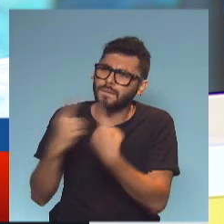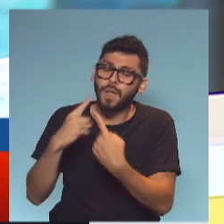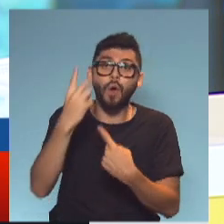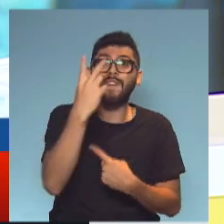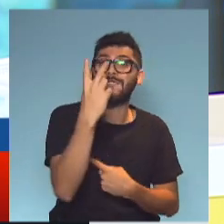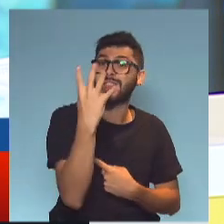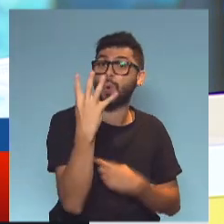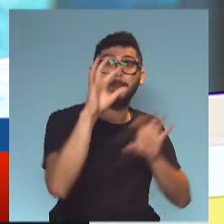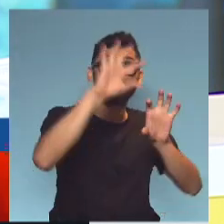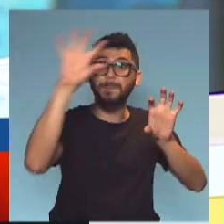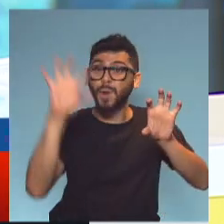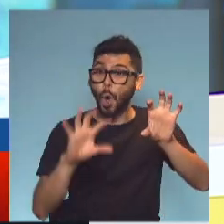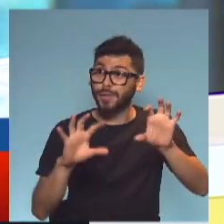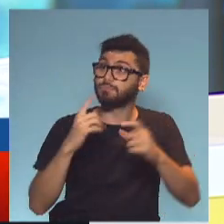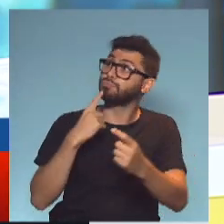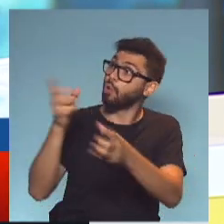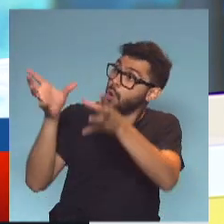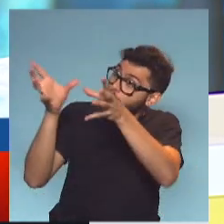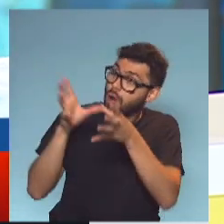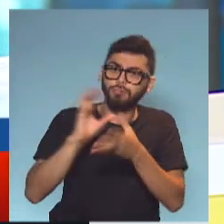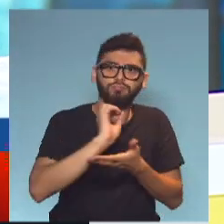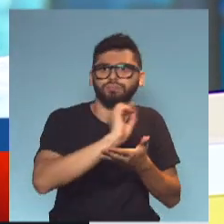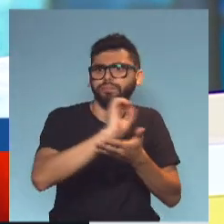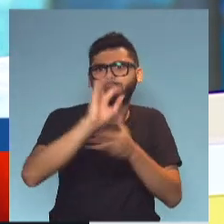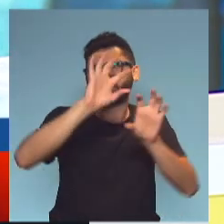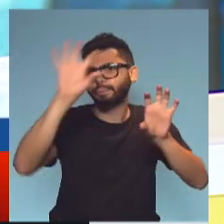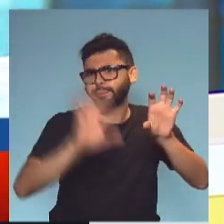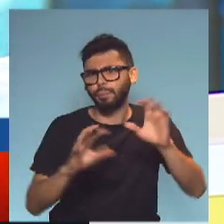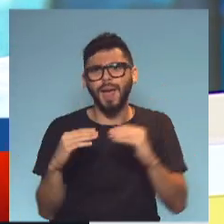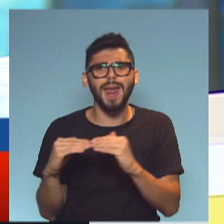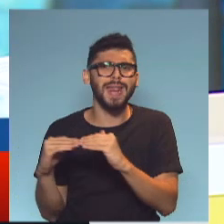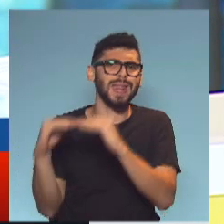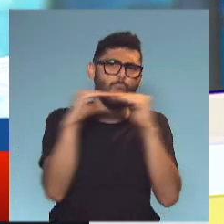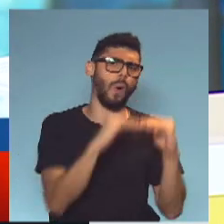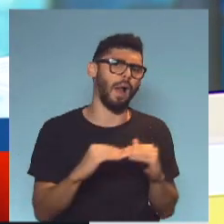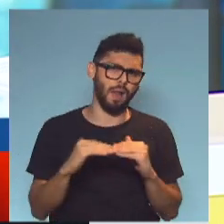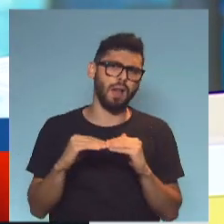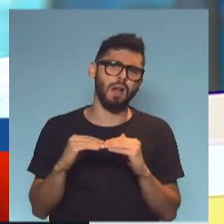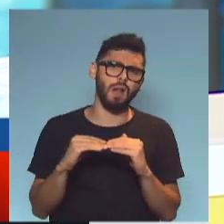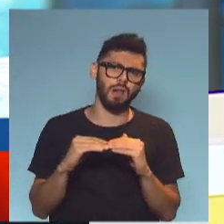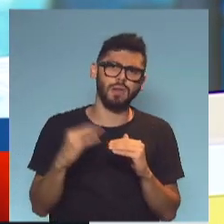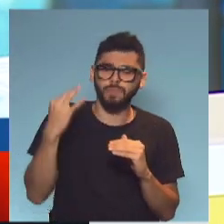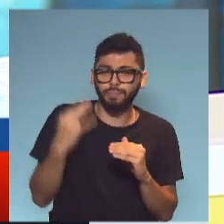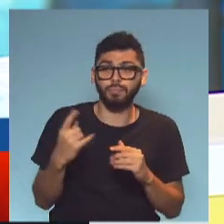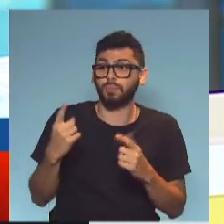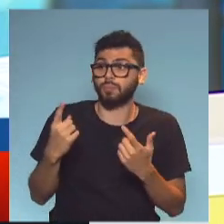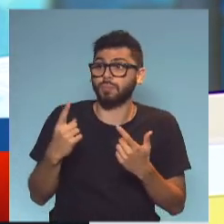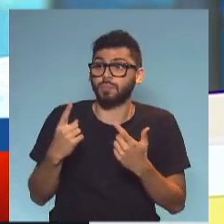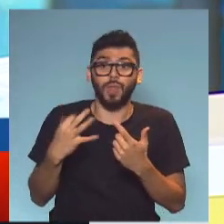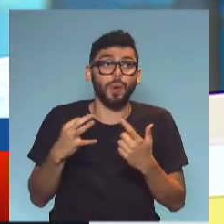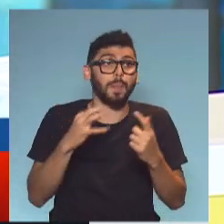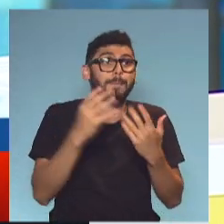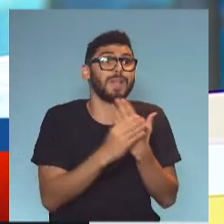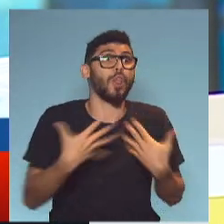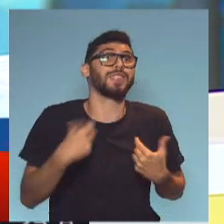provincias la distribución y la aplicación de las vacunas equitativamente en el país en coordinación con todos los ministerios de salud.